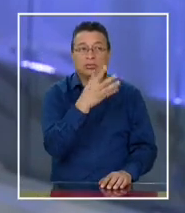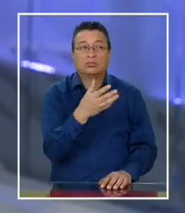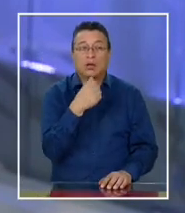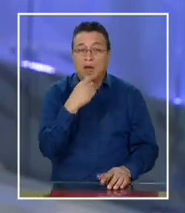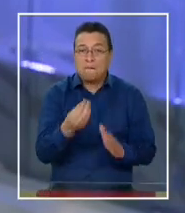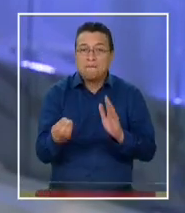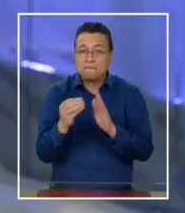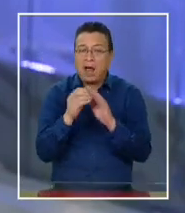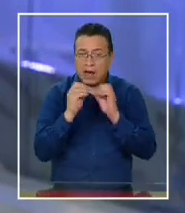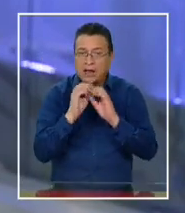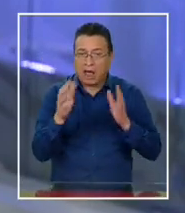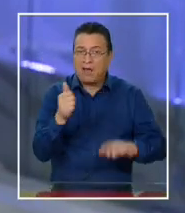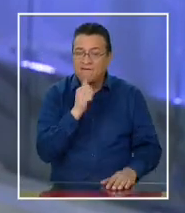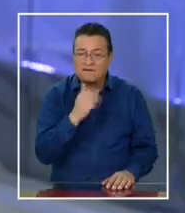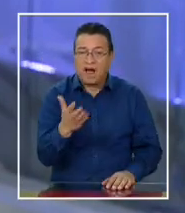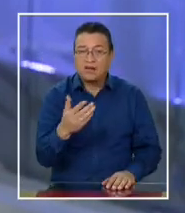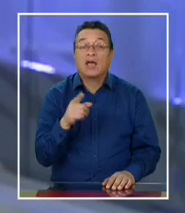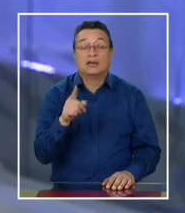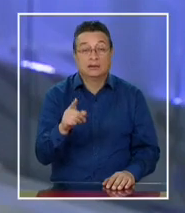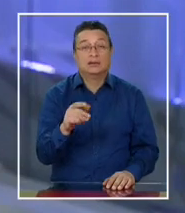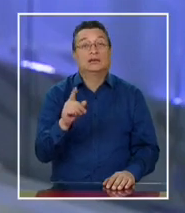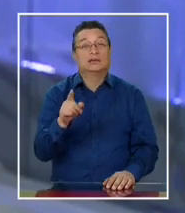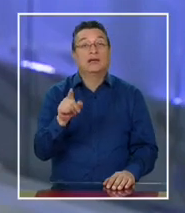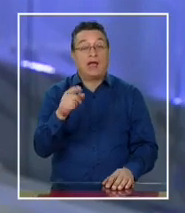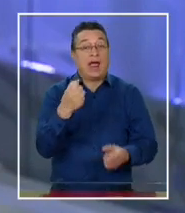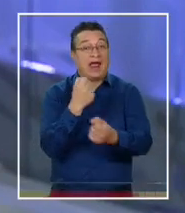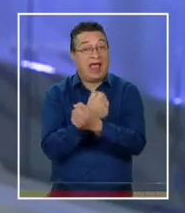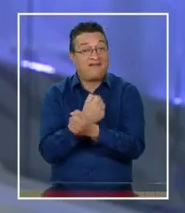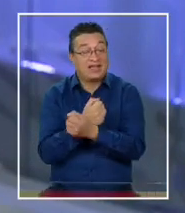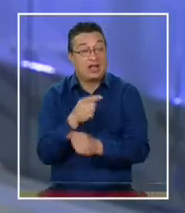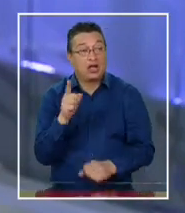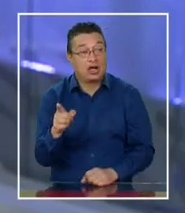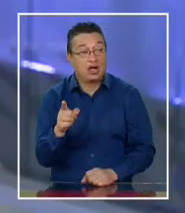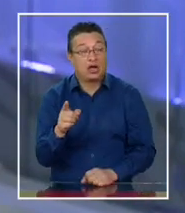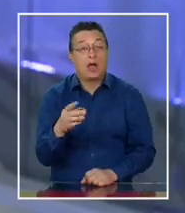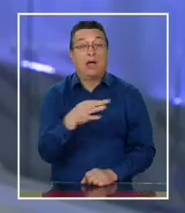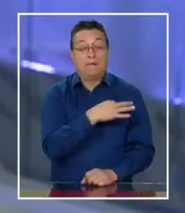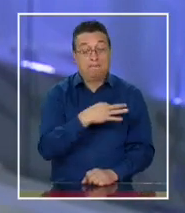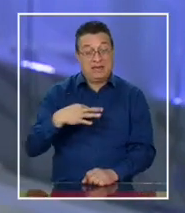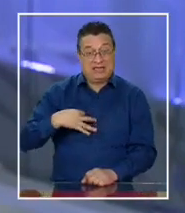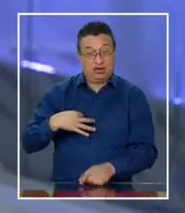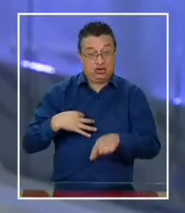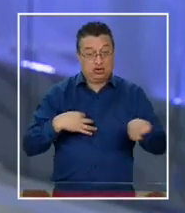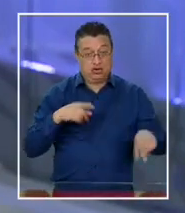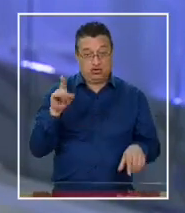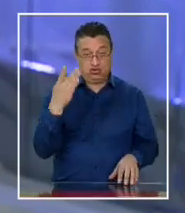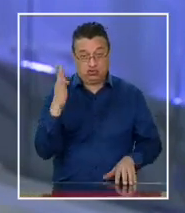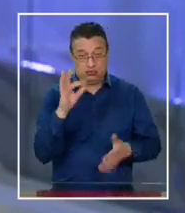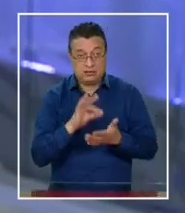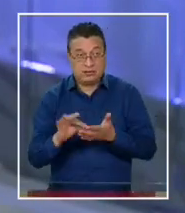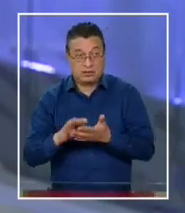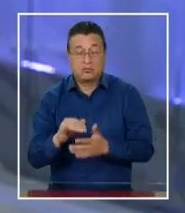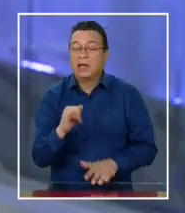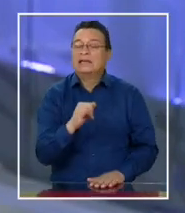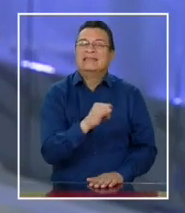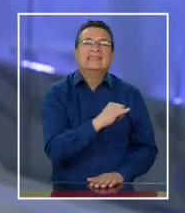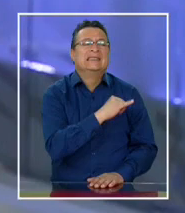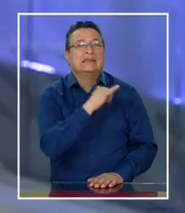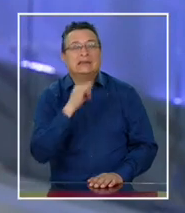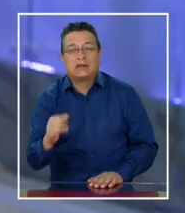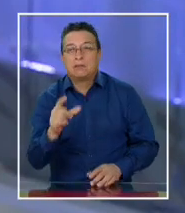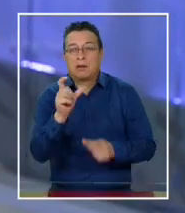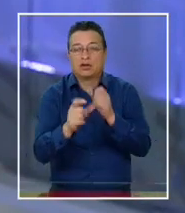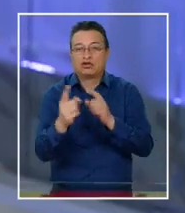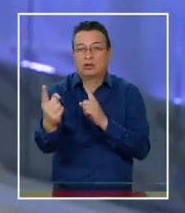pero en esa aplicación quiero dejar claro carabinero los ministros y ministras los subsecretarios recibimos permanentemente